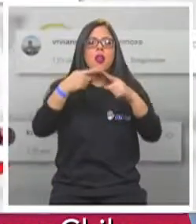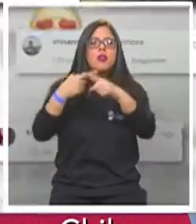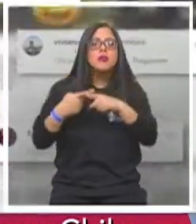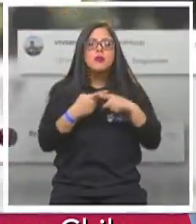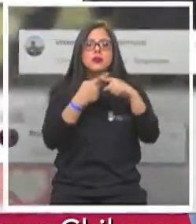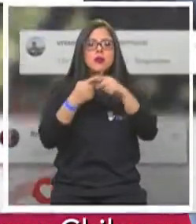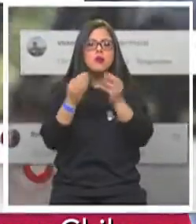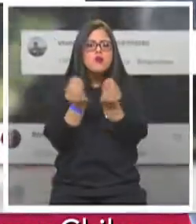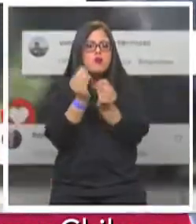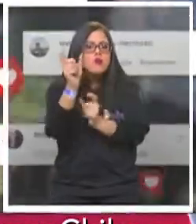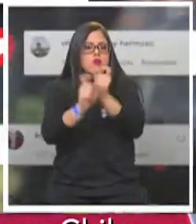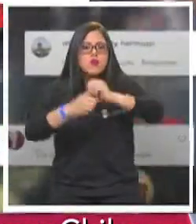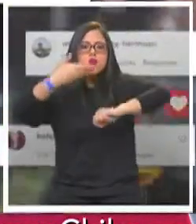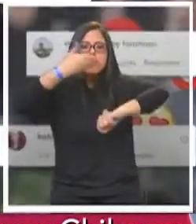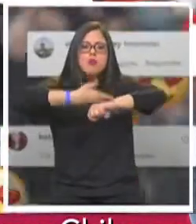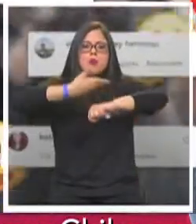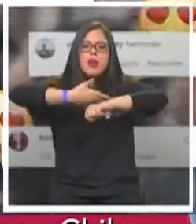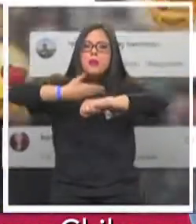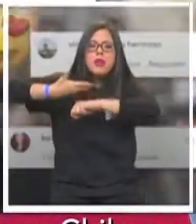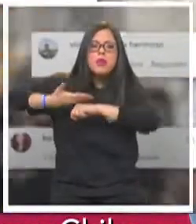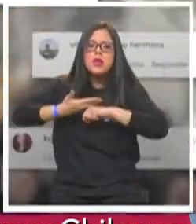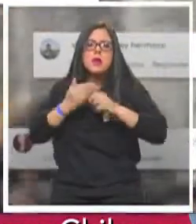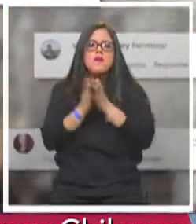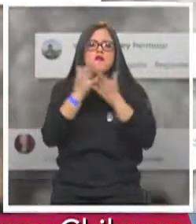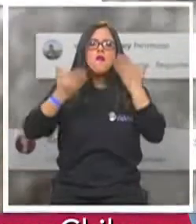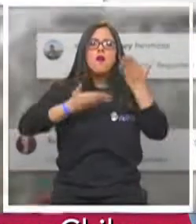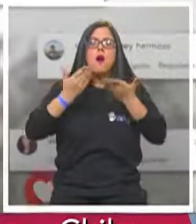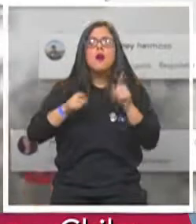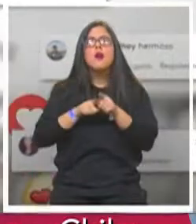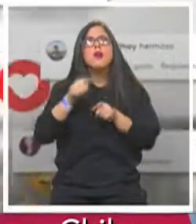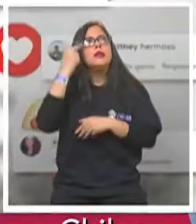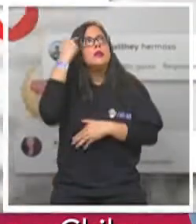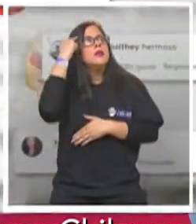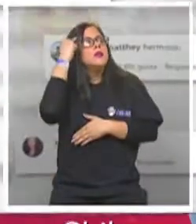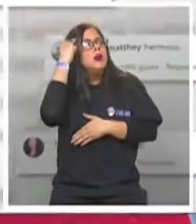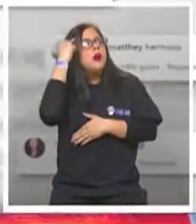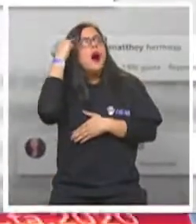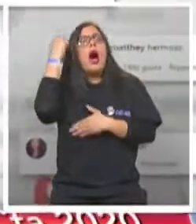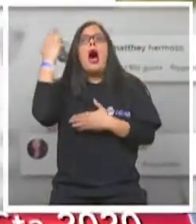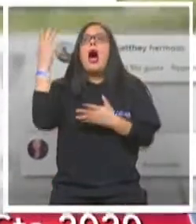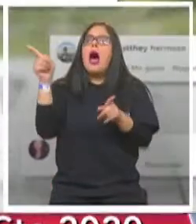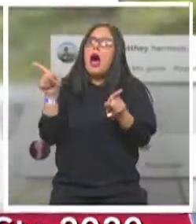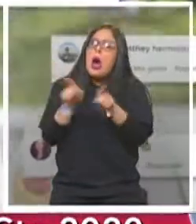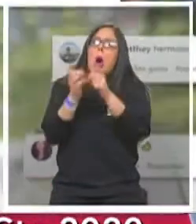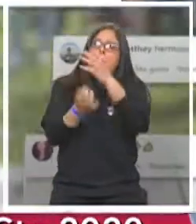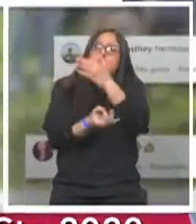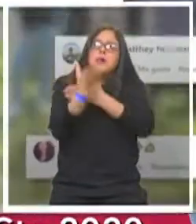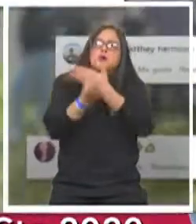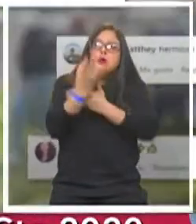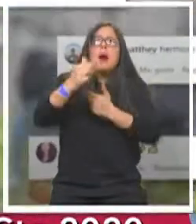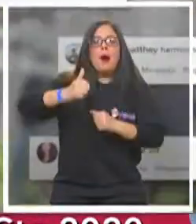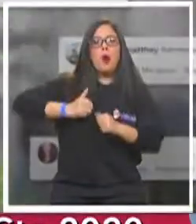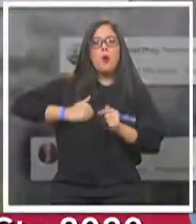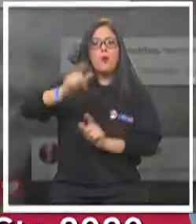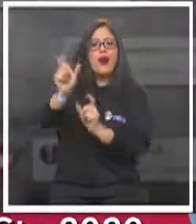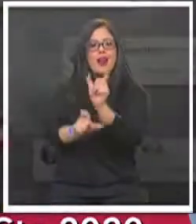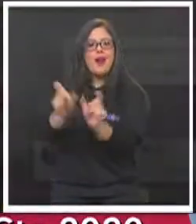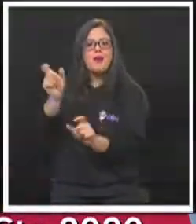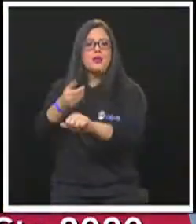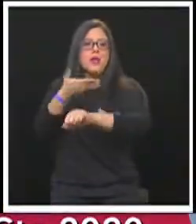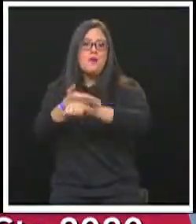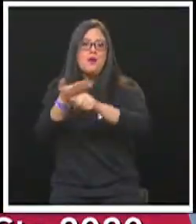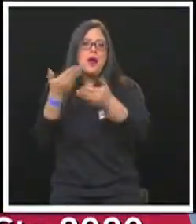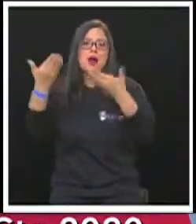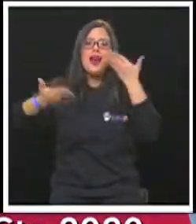pedidos tan enorme que yo tuve que empezar a pensar en sumar mucha gente a DocSync para poder cumplirle a las personas que hacían sus